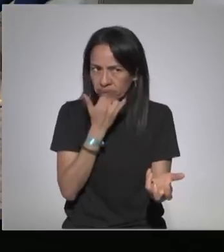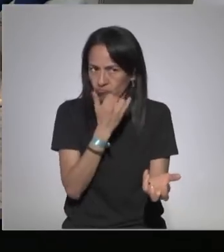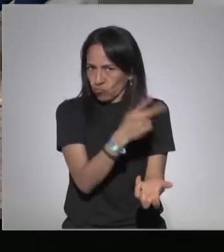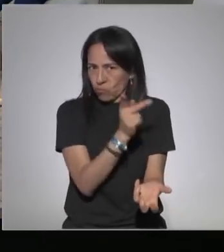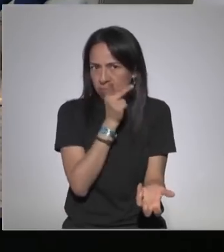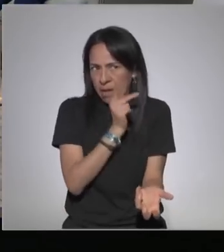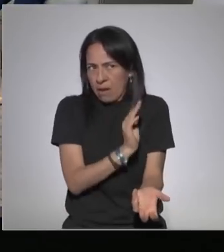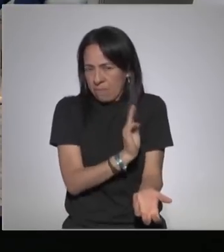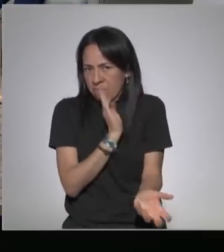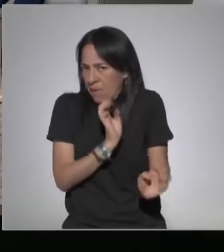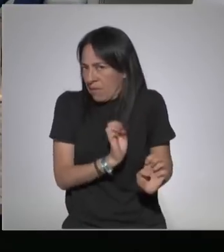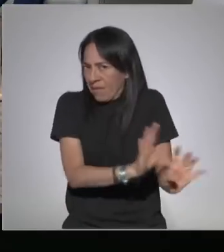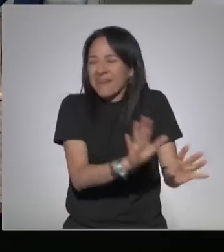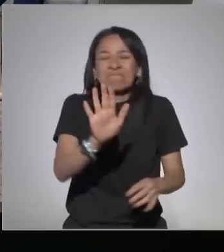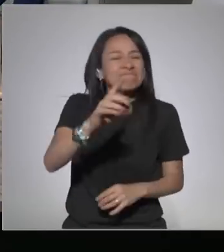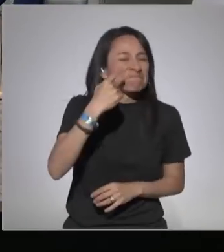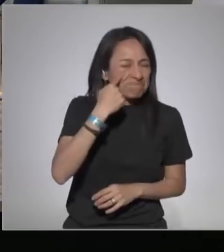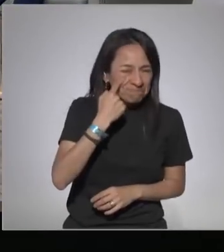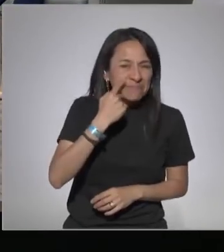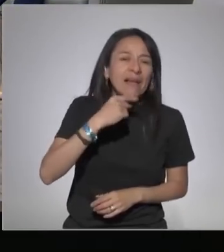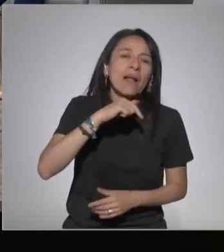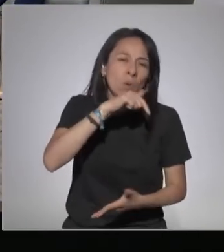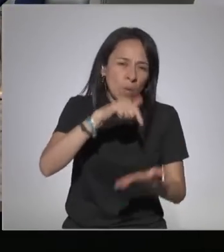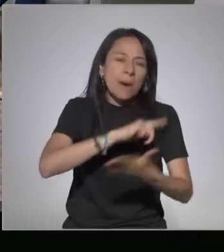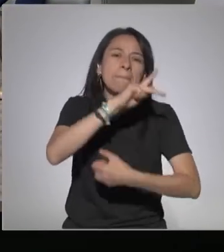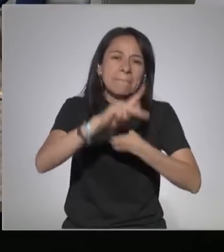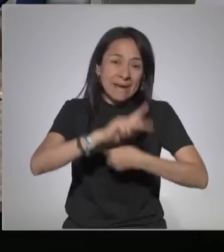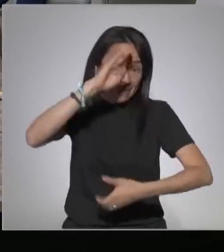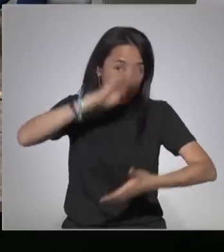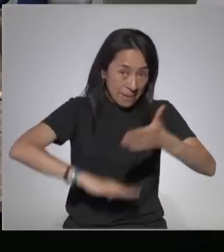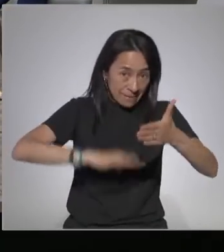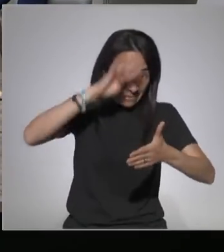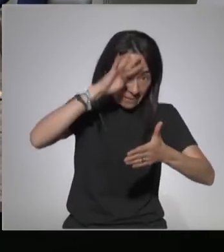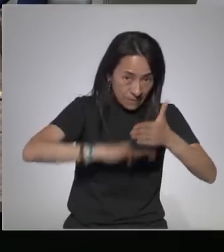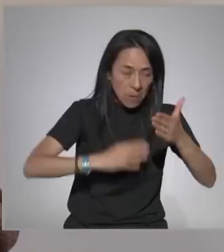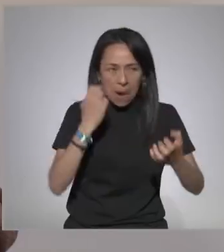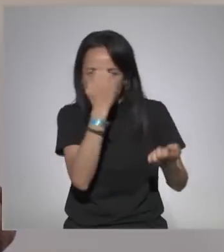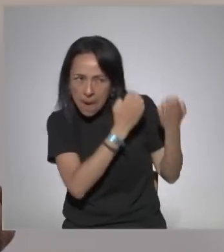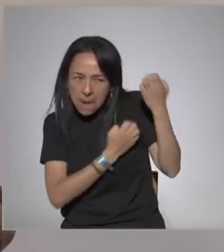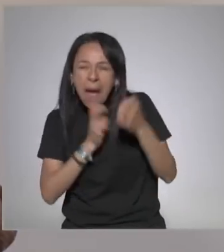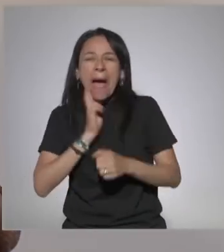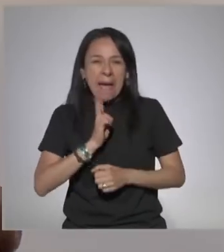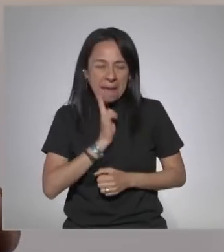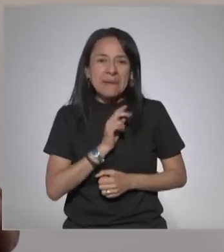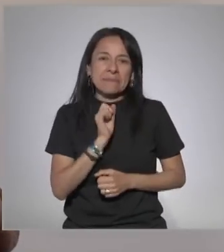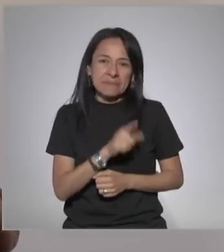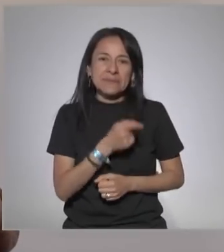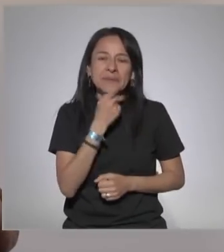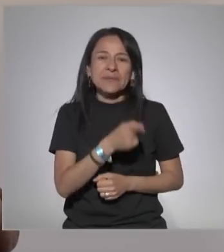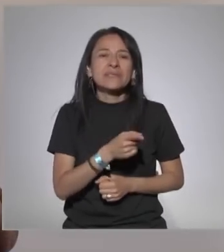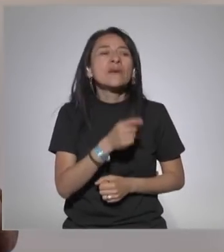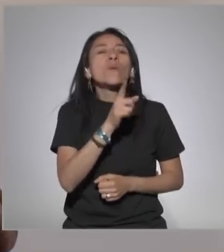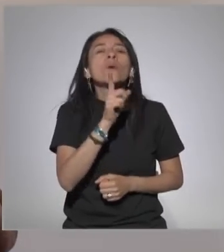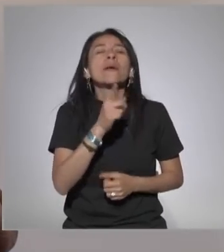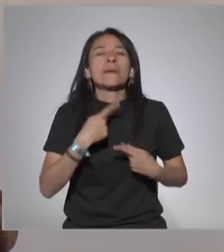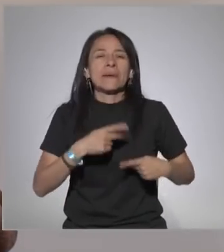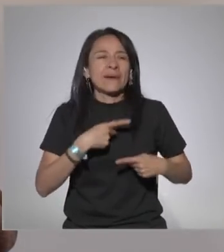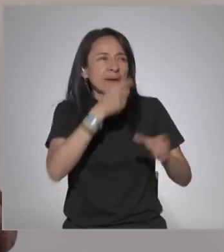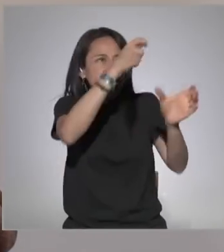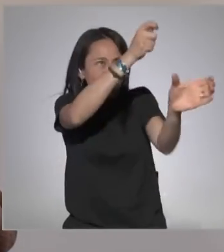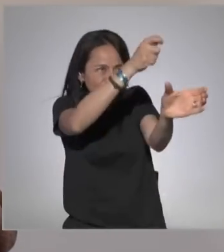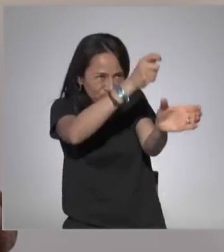que en Barcelona se hizo un experimento social. Se puso una persona hizo una de estas estatuas hiperrealistas